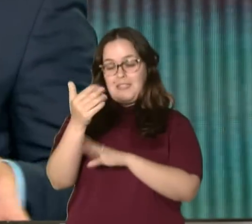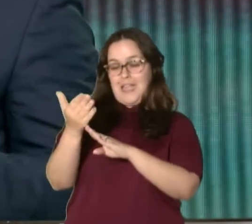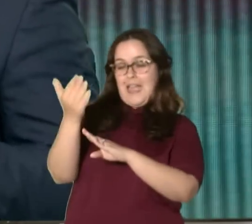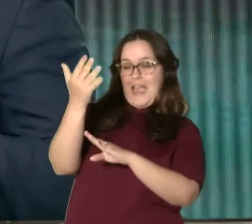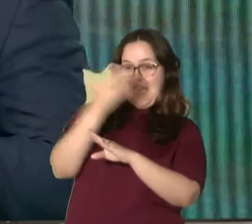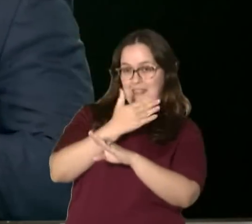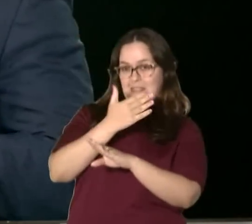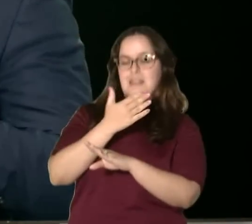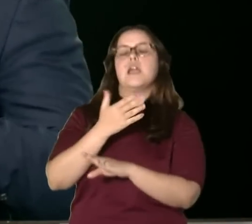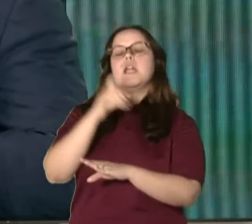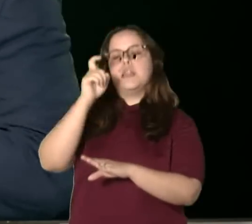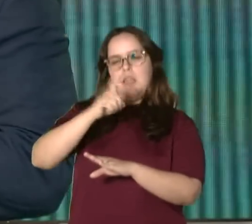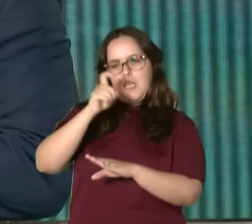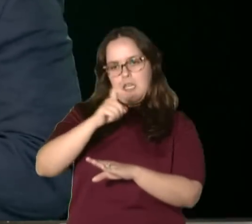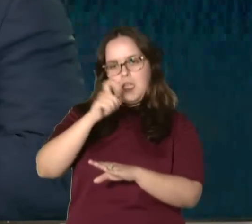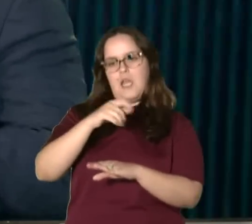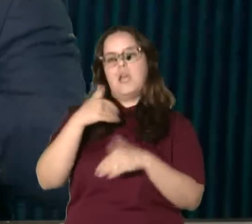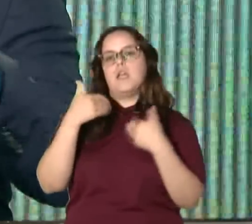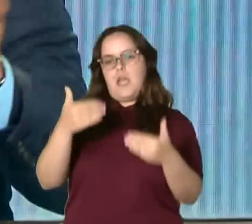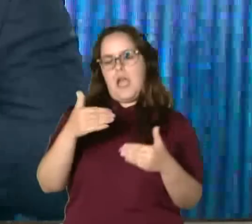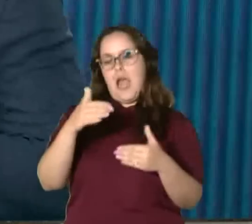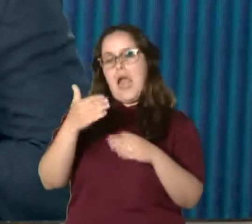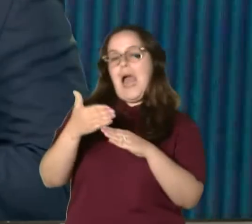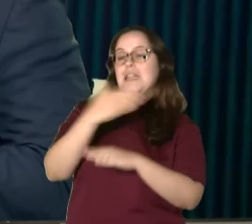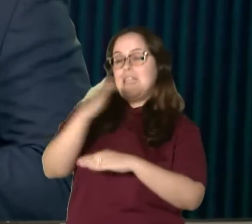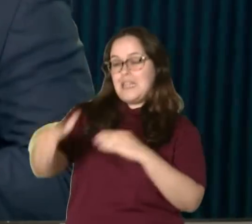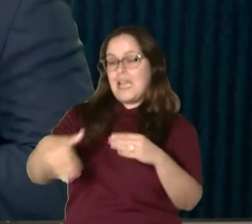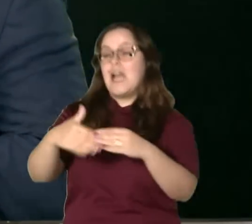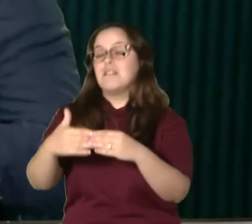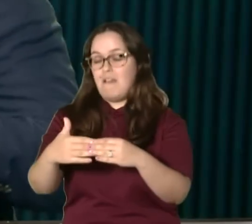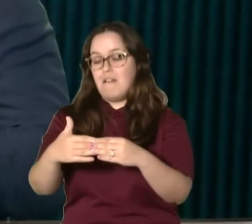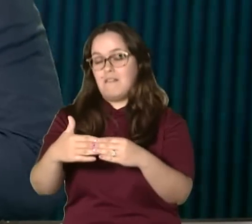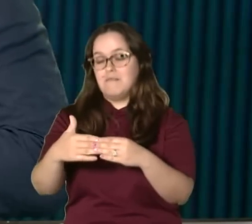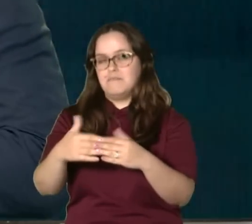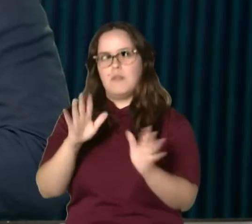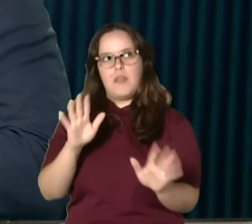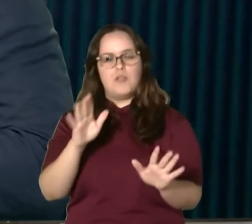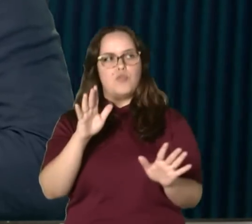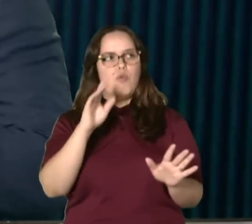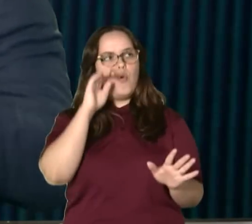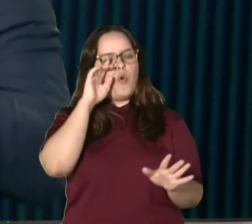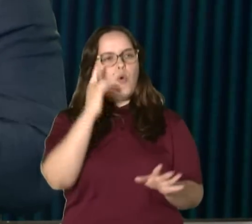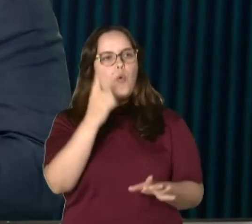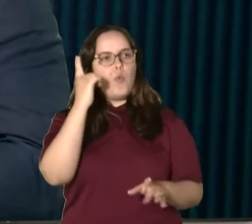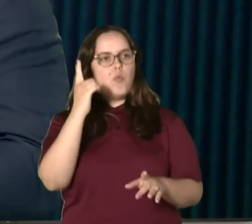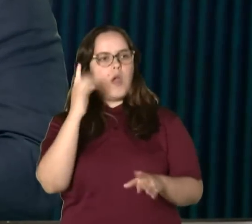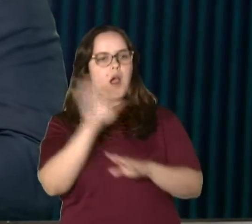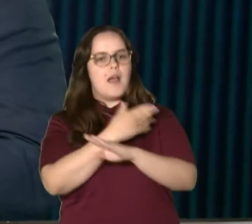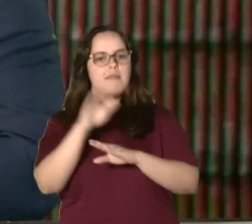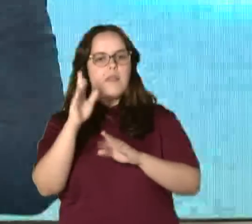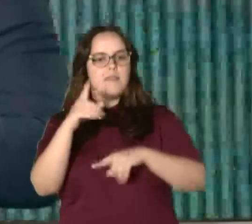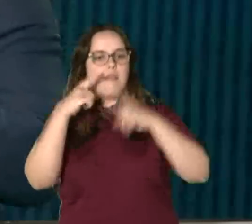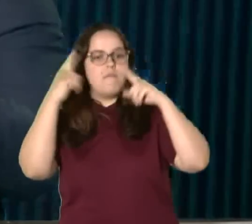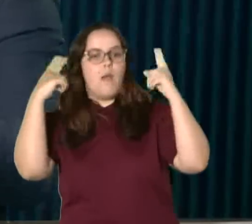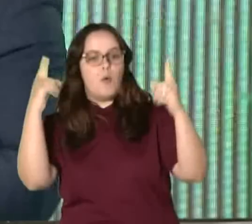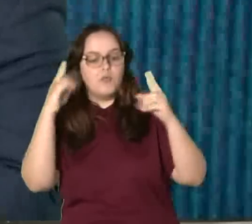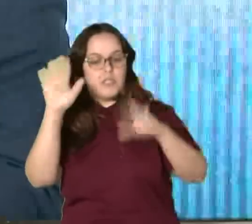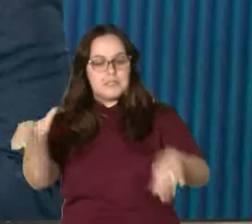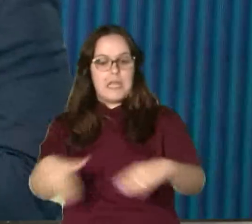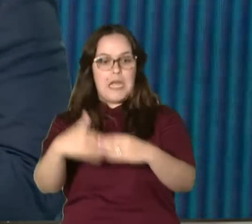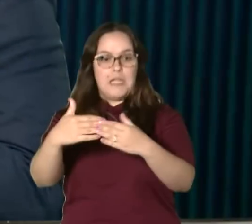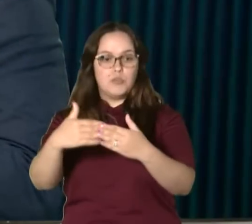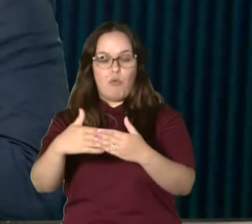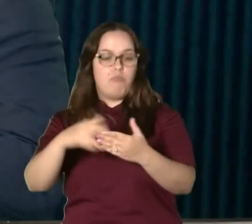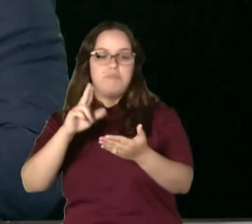que se haga antes de hecho este hubo una cantante famosa con un productor que se casó sin capitulaciones le pasó